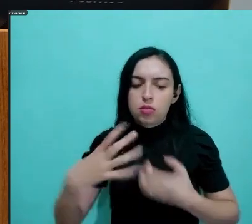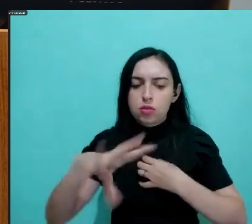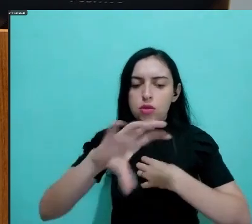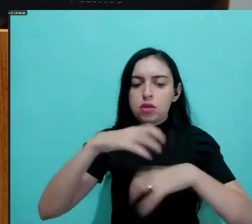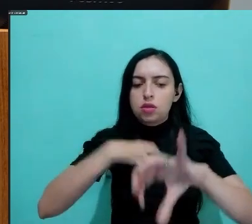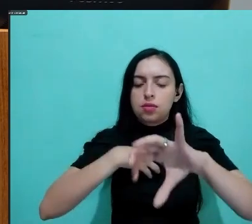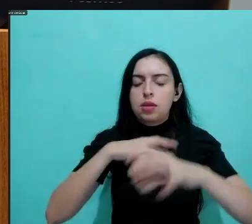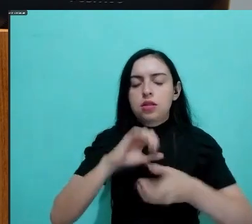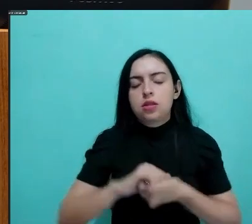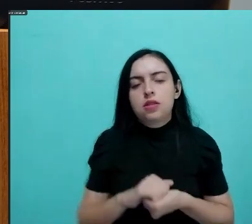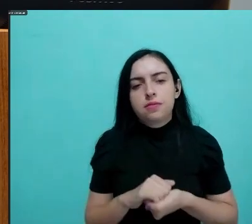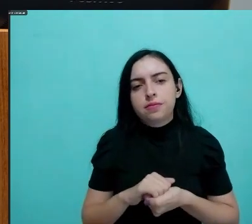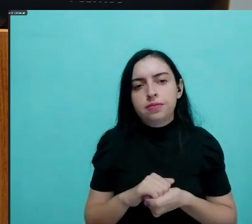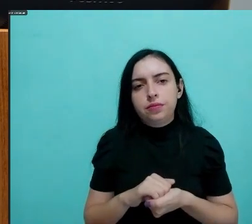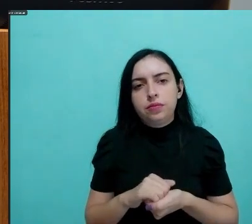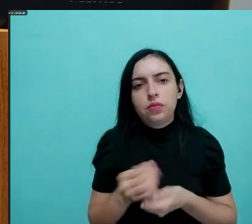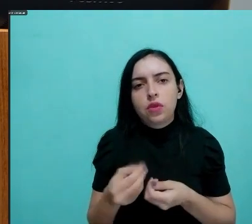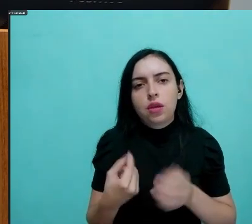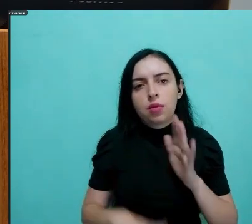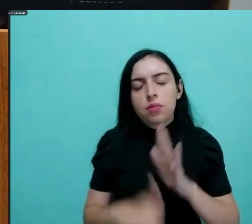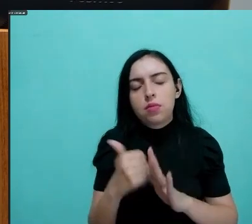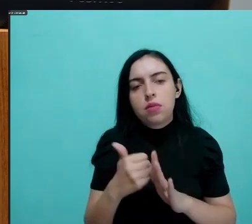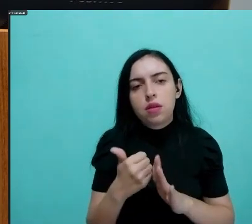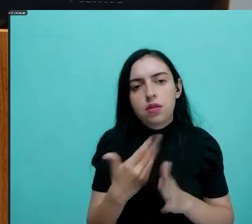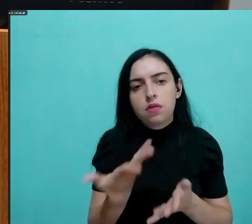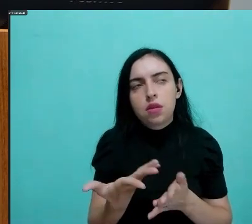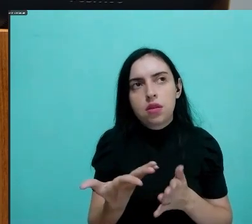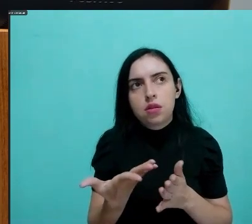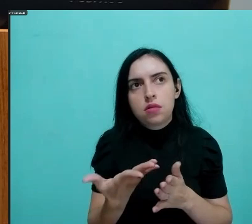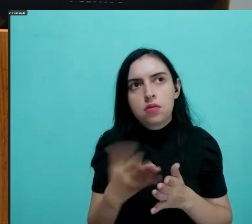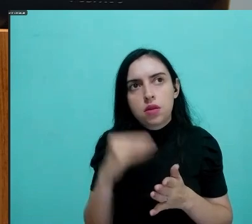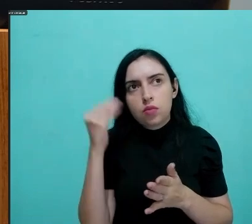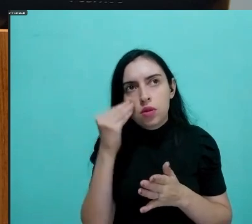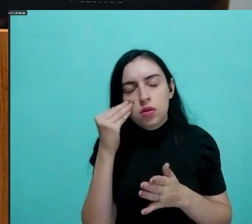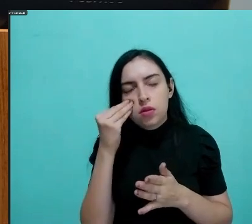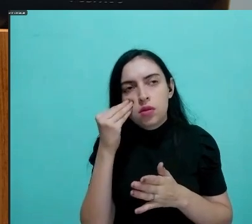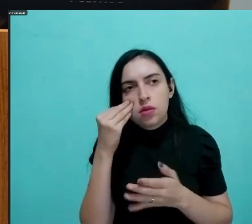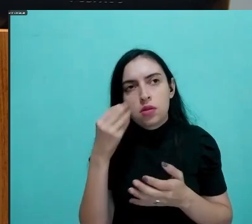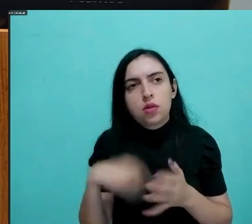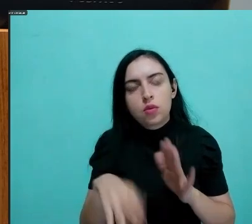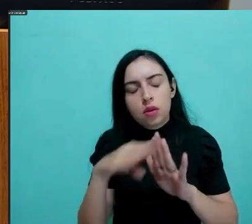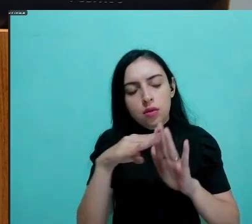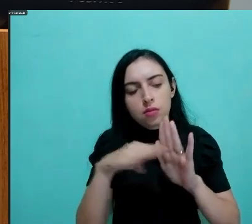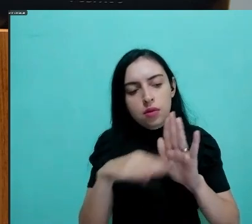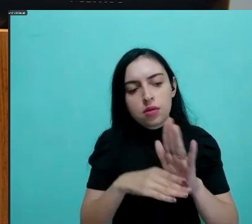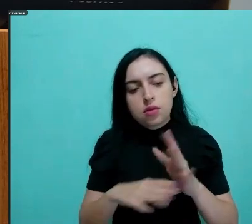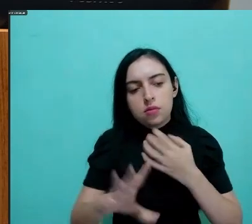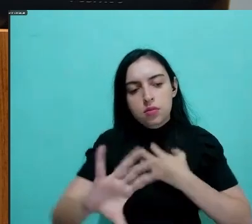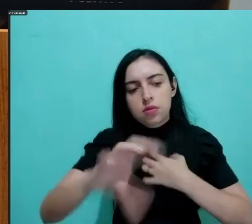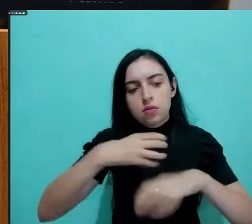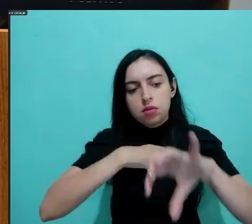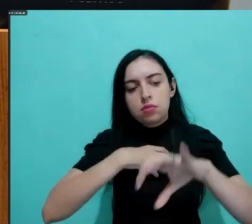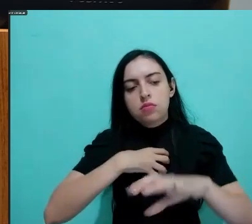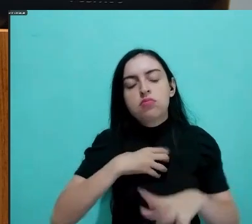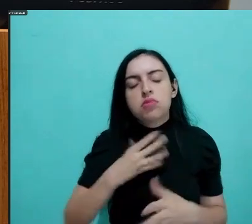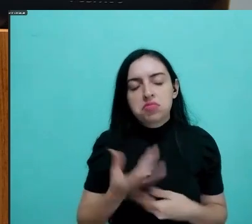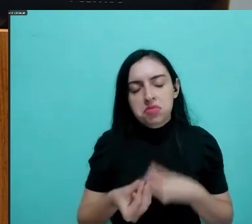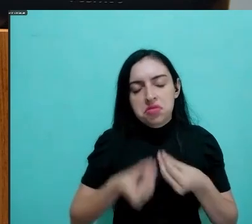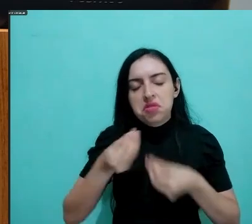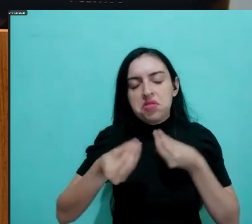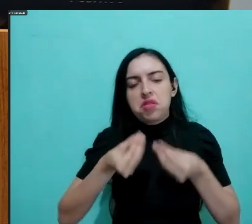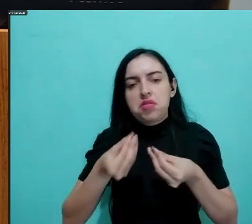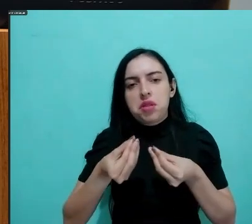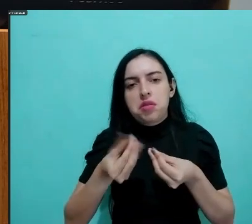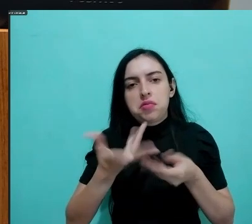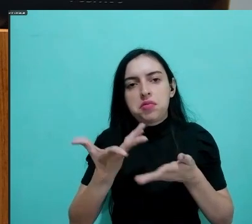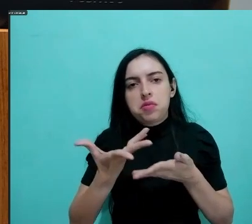Y eso fue la primera vez en la que el principio de fraternidad, que es el tercer elemento de nuestra